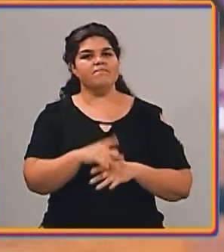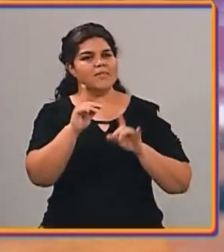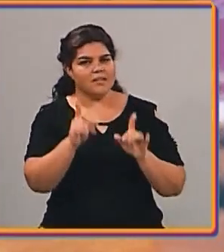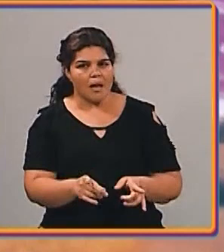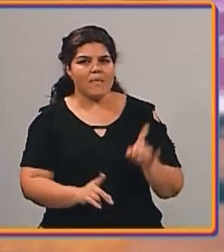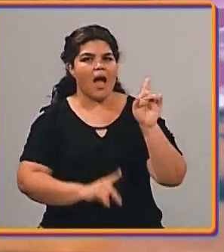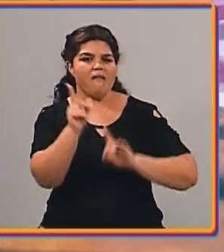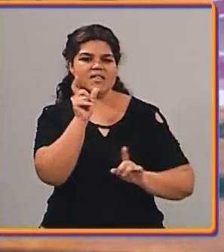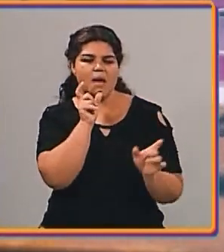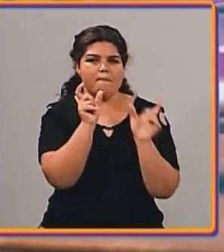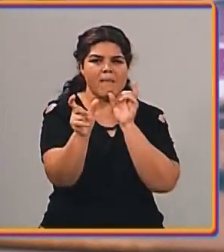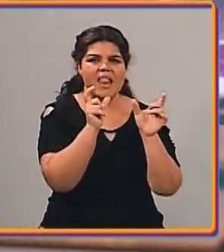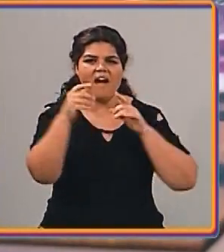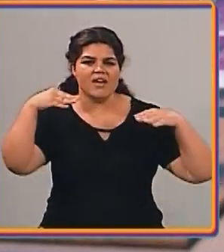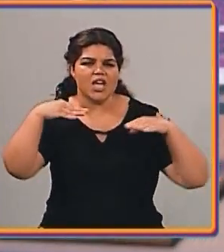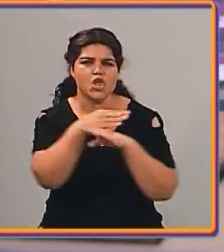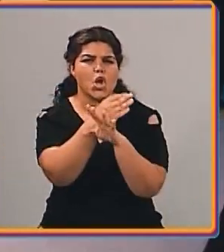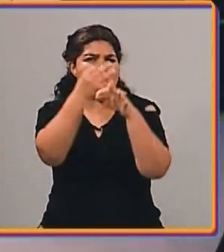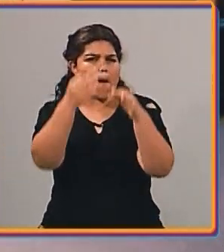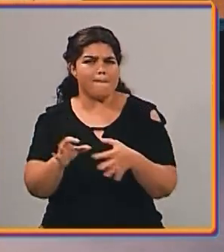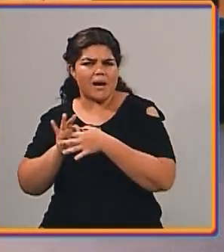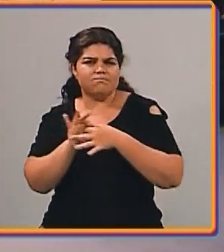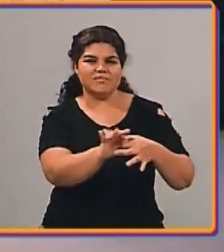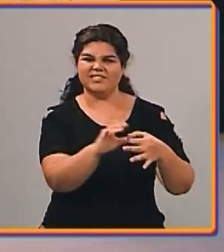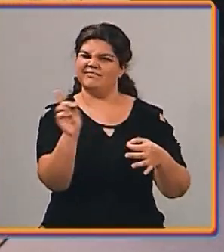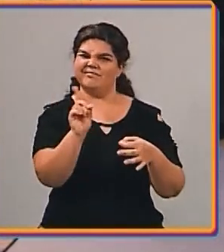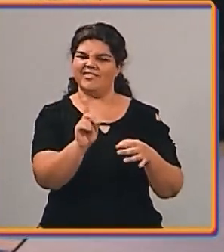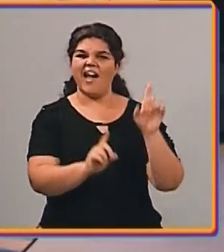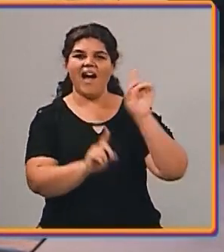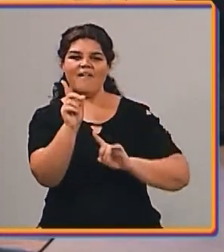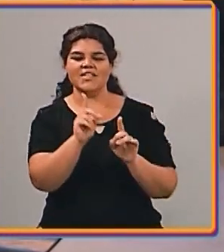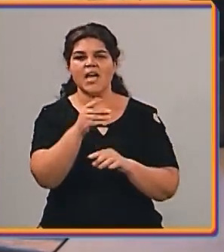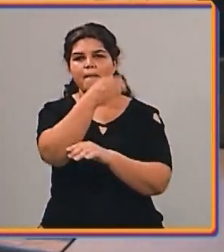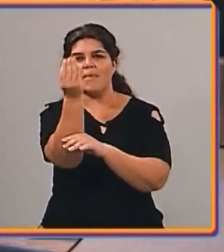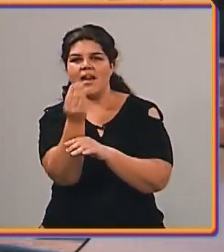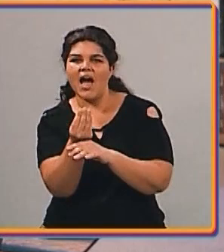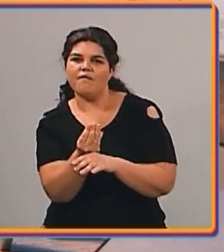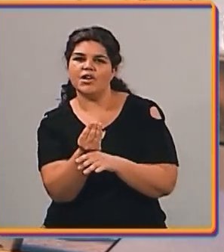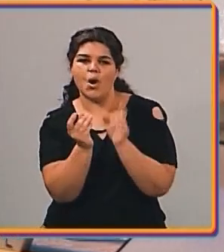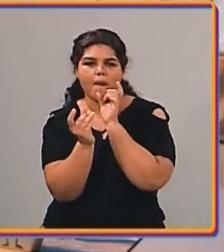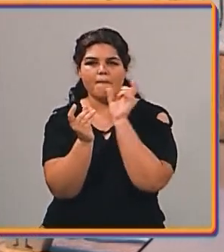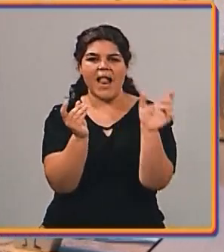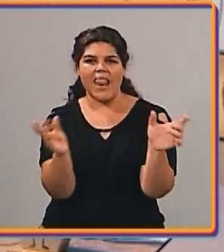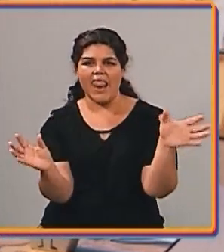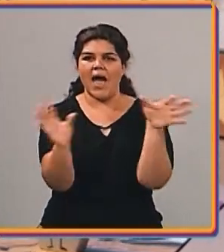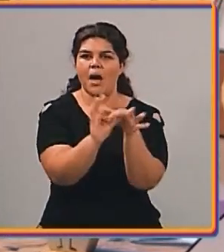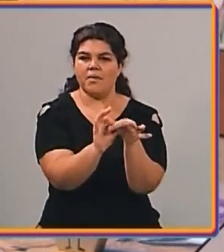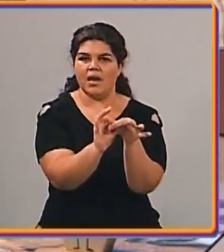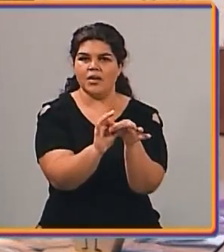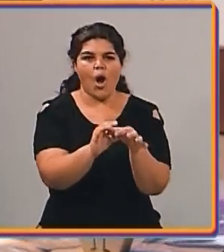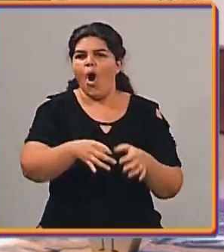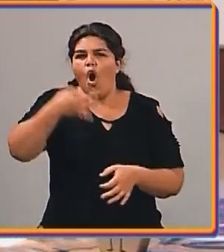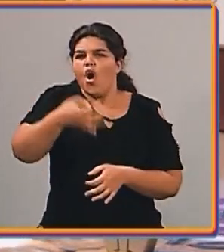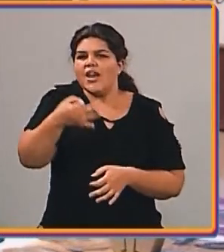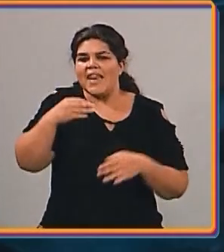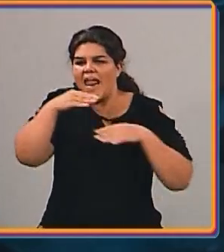casi nula. Debido a que usan gráficos para representar palabras, ya no es necesario que sepamos el idioma original del juego para